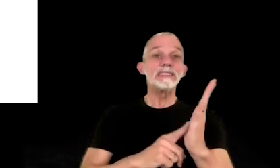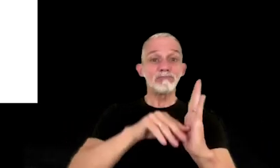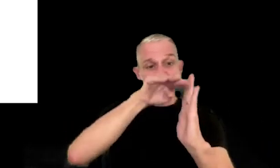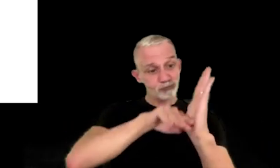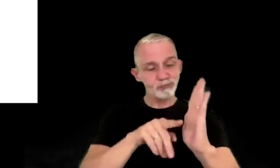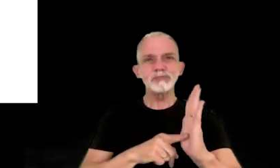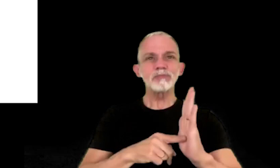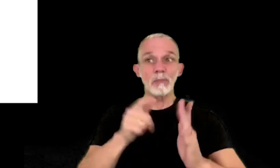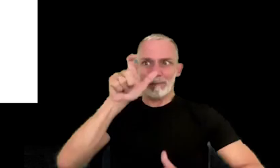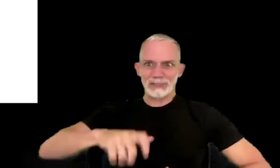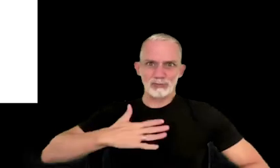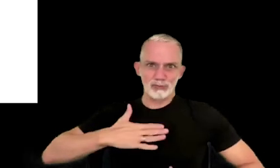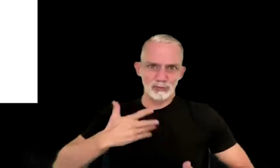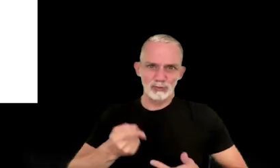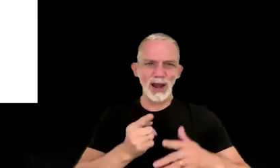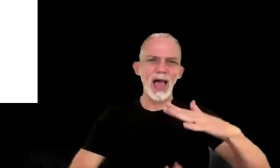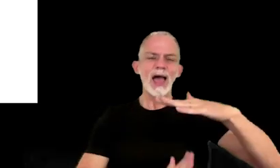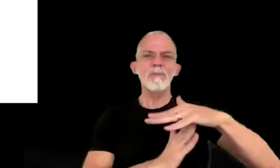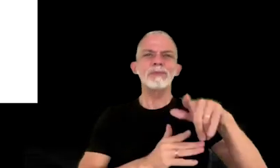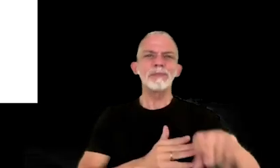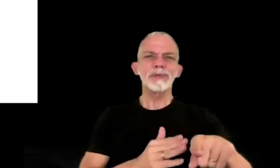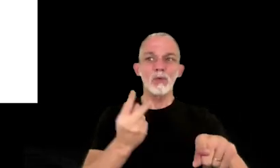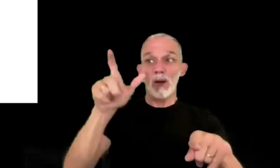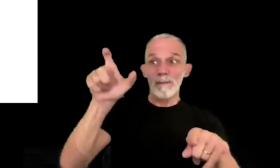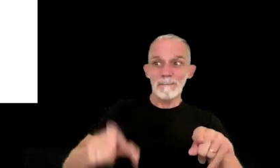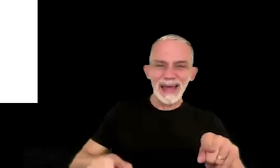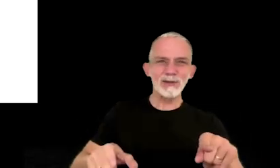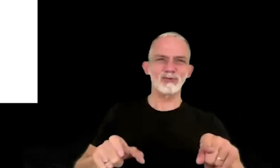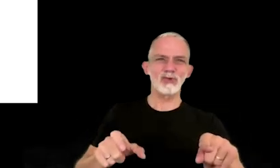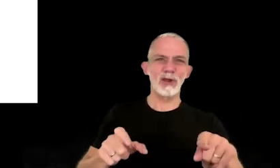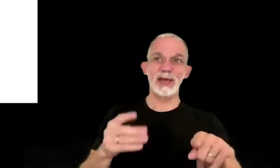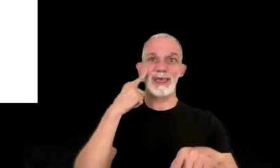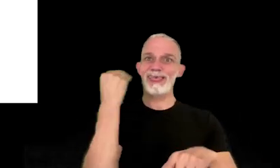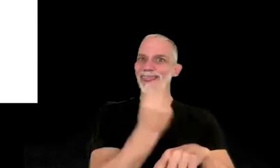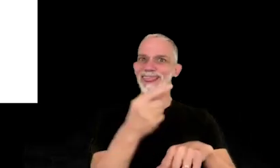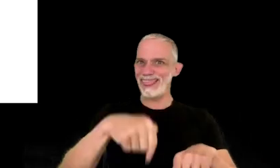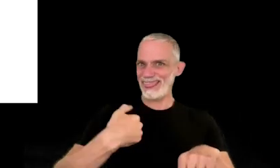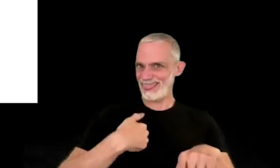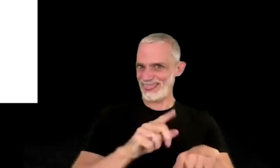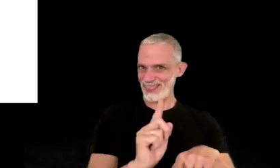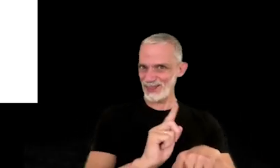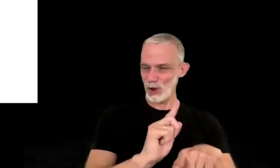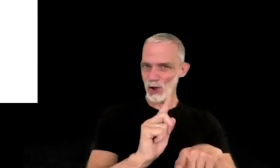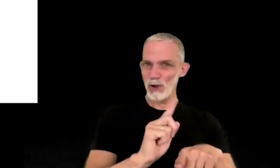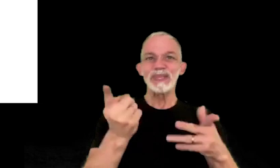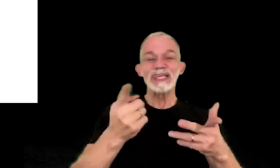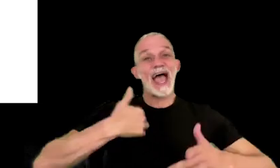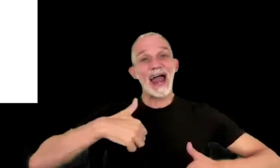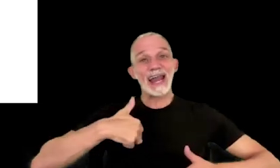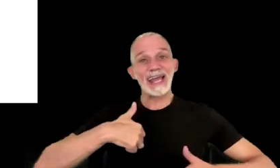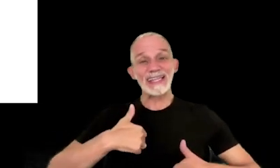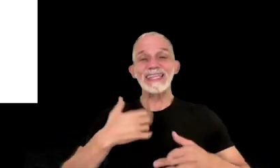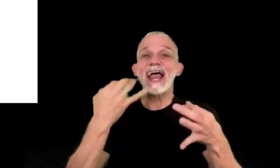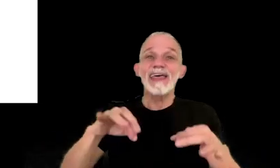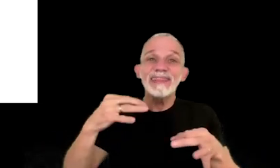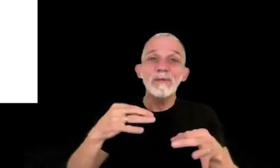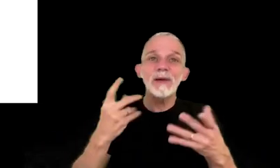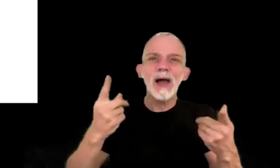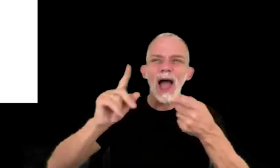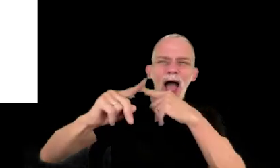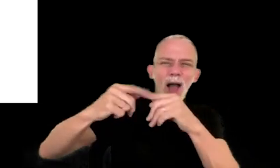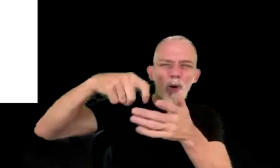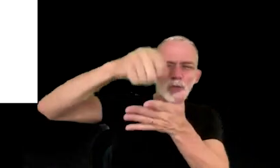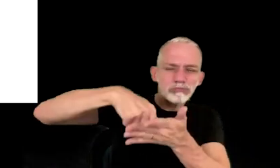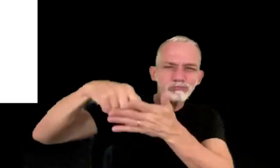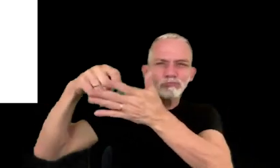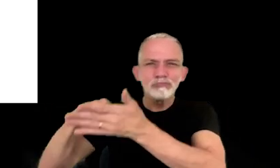o inversión sea un sujeto no residente y la Argentina tenga convenios de intercambio